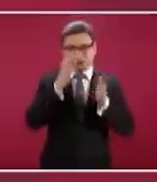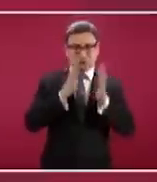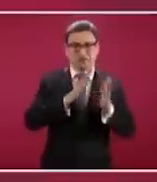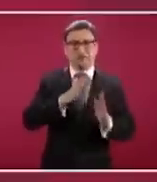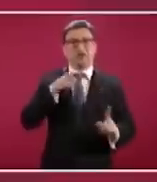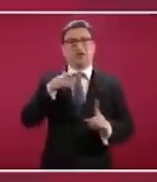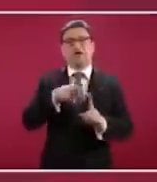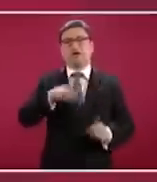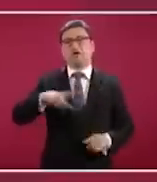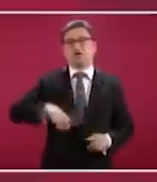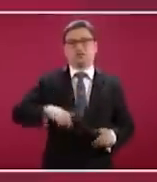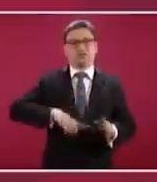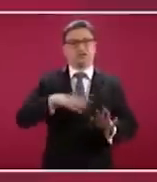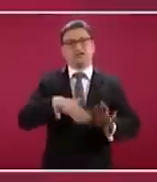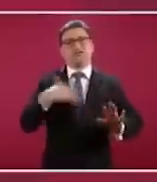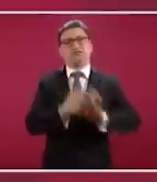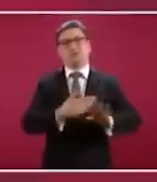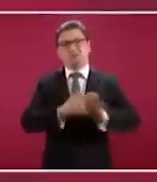constituido,